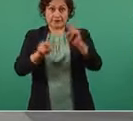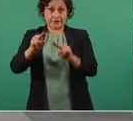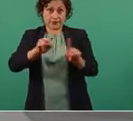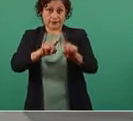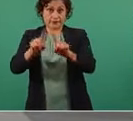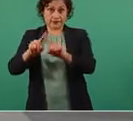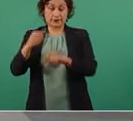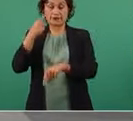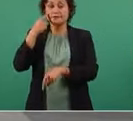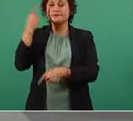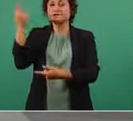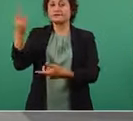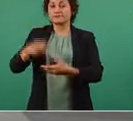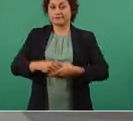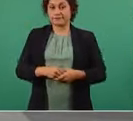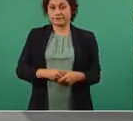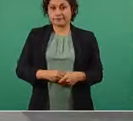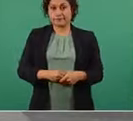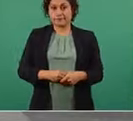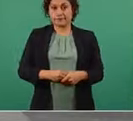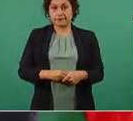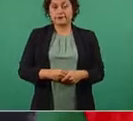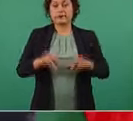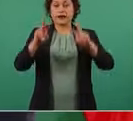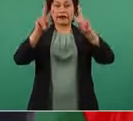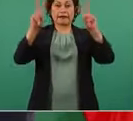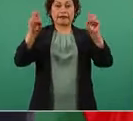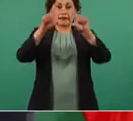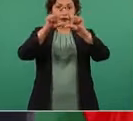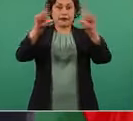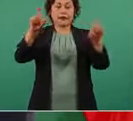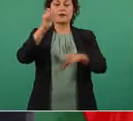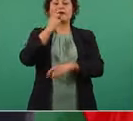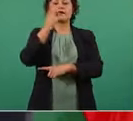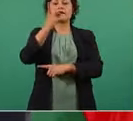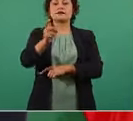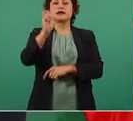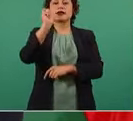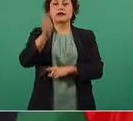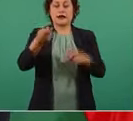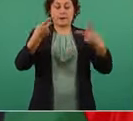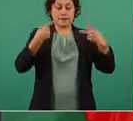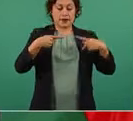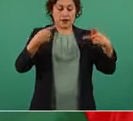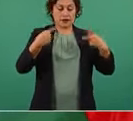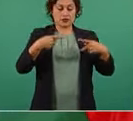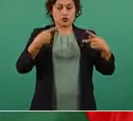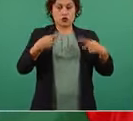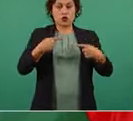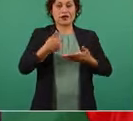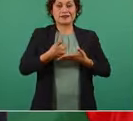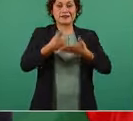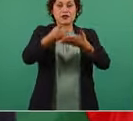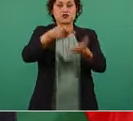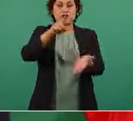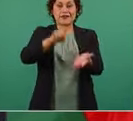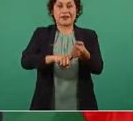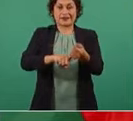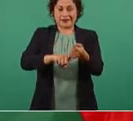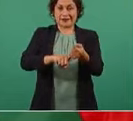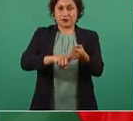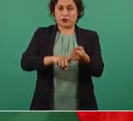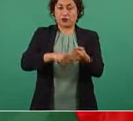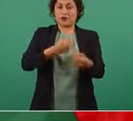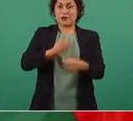Pero miren, pasan de ayudantes de AMLO a estar en puestos de alto nivel, como si eso fuese